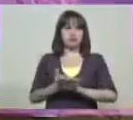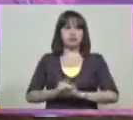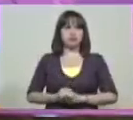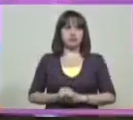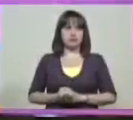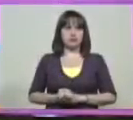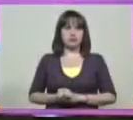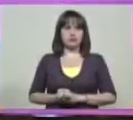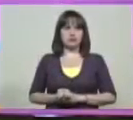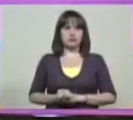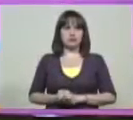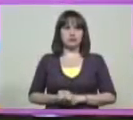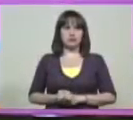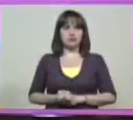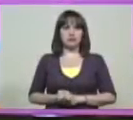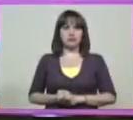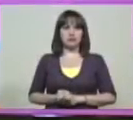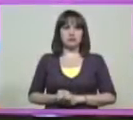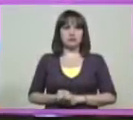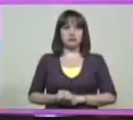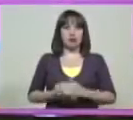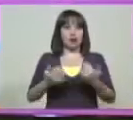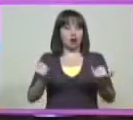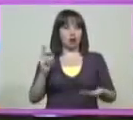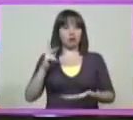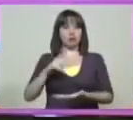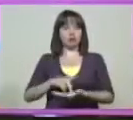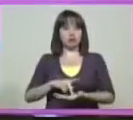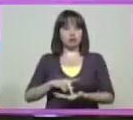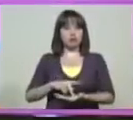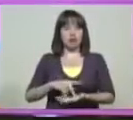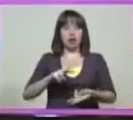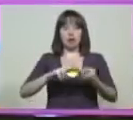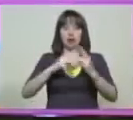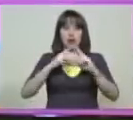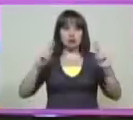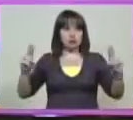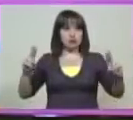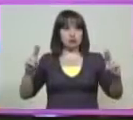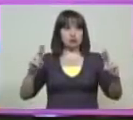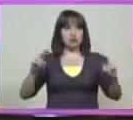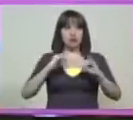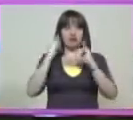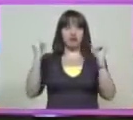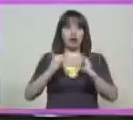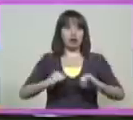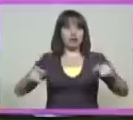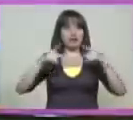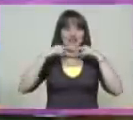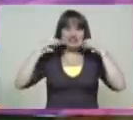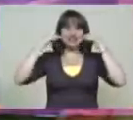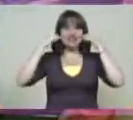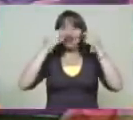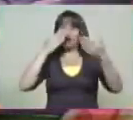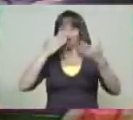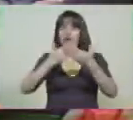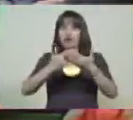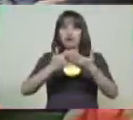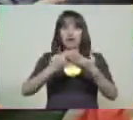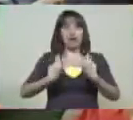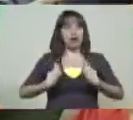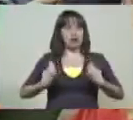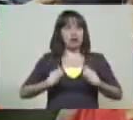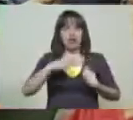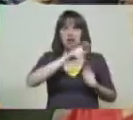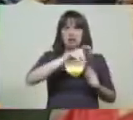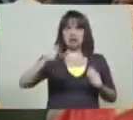son cuentos. Como estamos de pie, como estamos en paz y como estamos felices y nos sonreímos ante la vida, hay gente